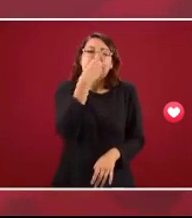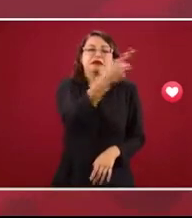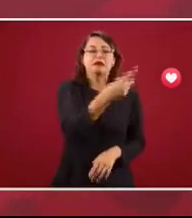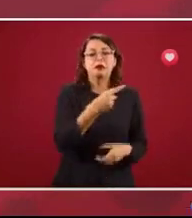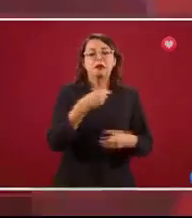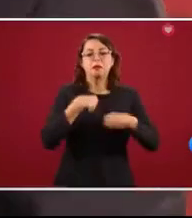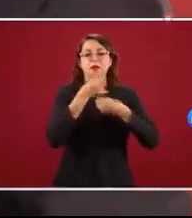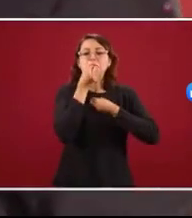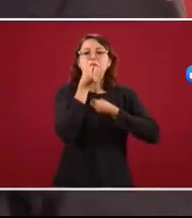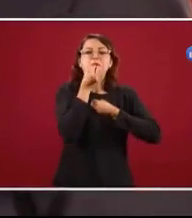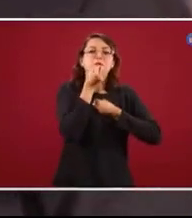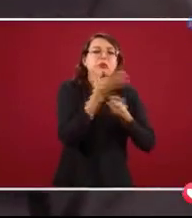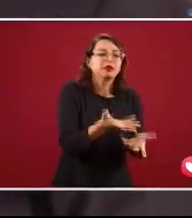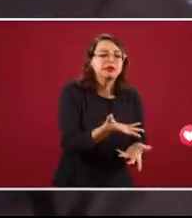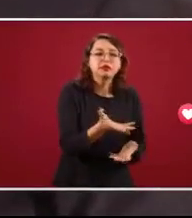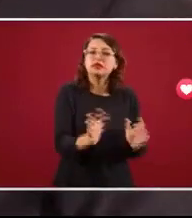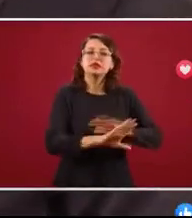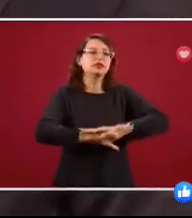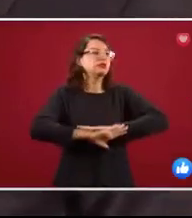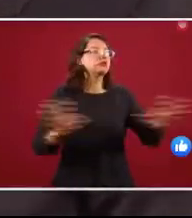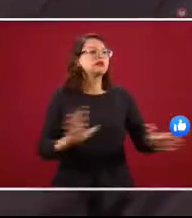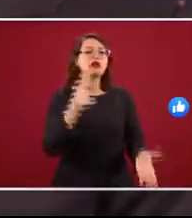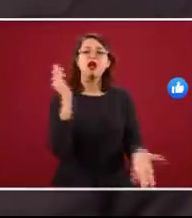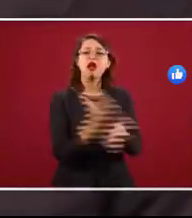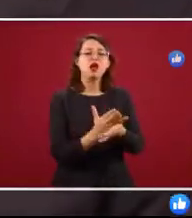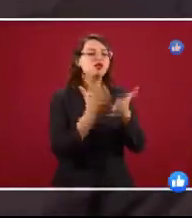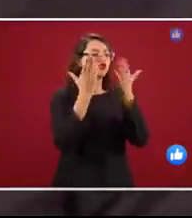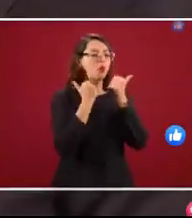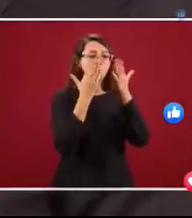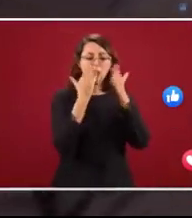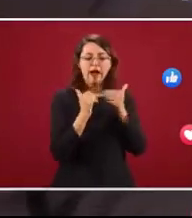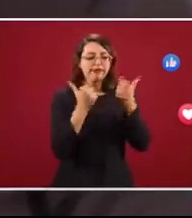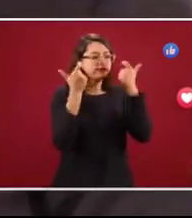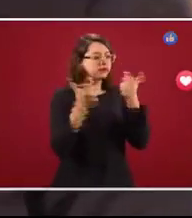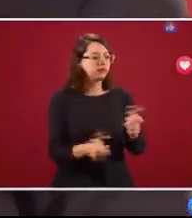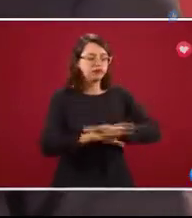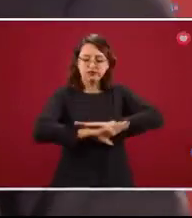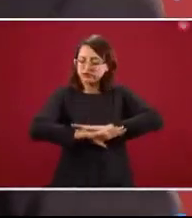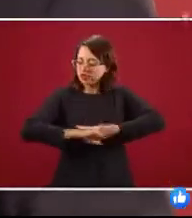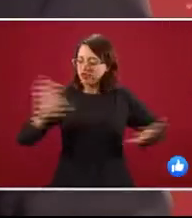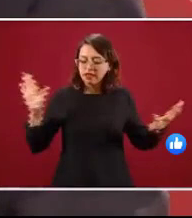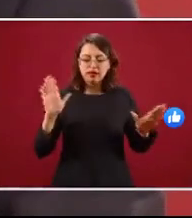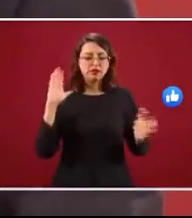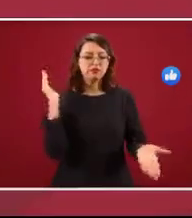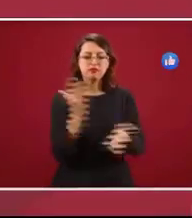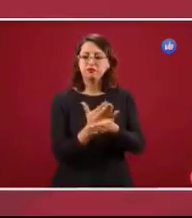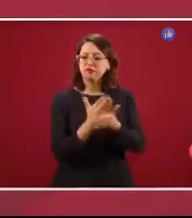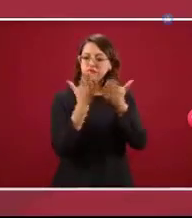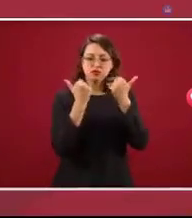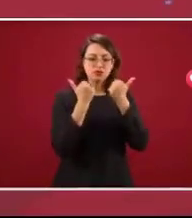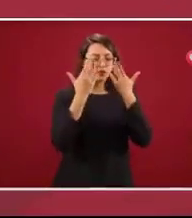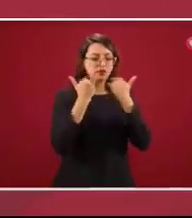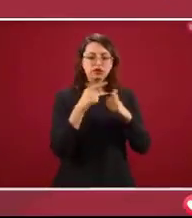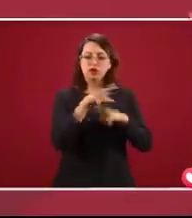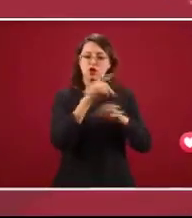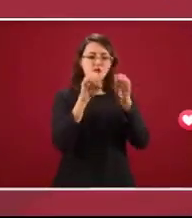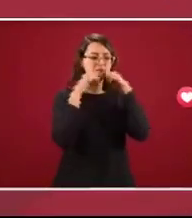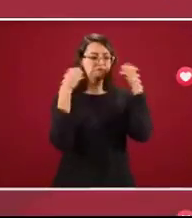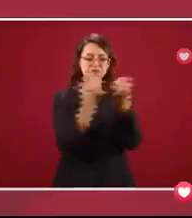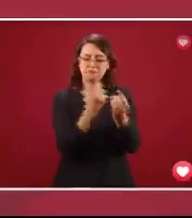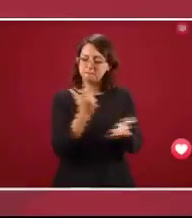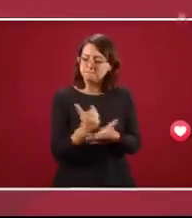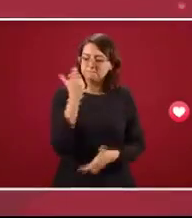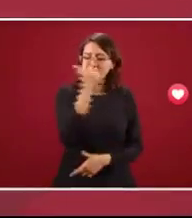háganle como leer no va a haber dinero a las organizaciones